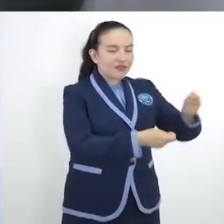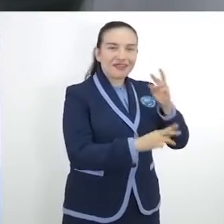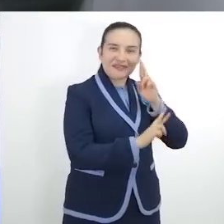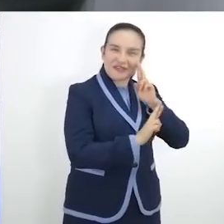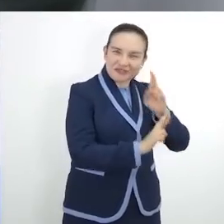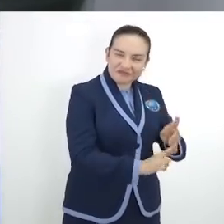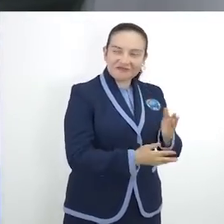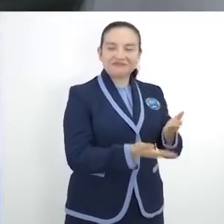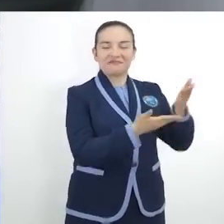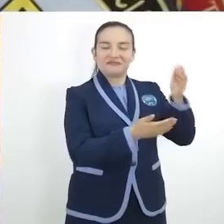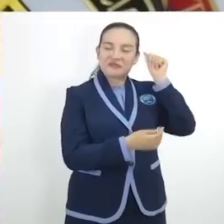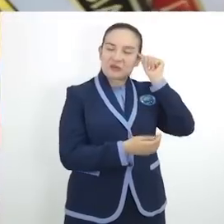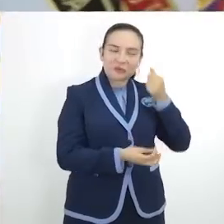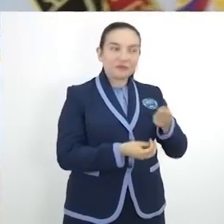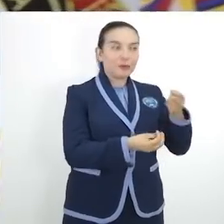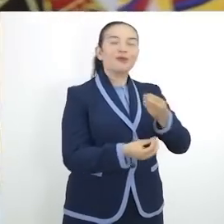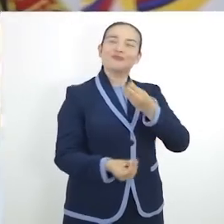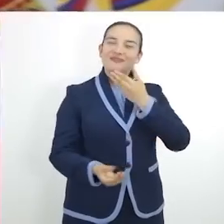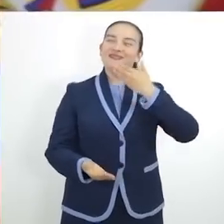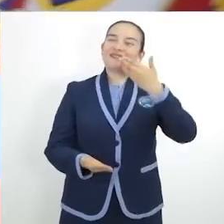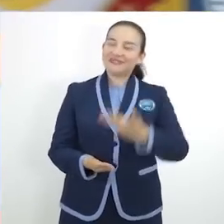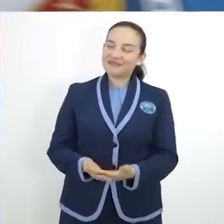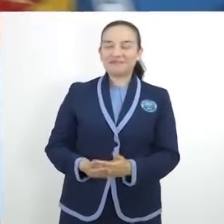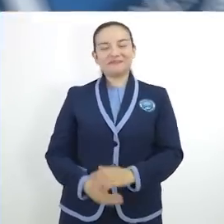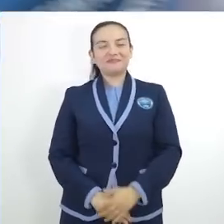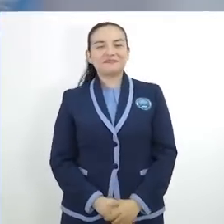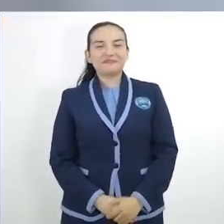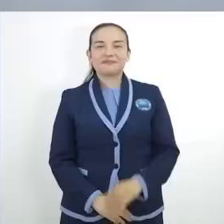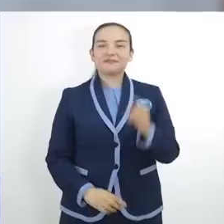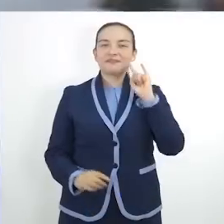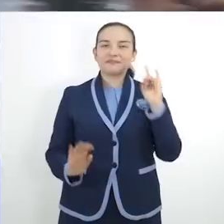este merecido recordatorio. Muchas gracias.